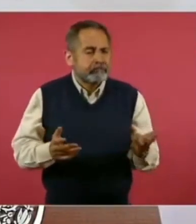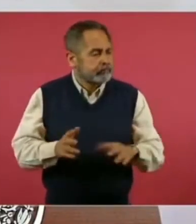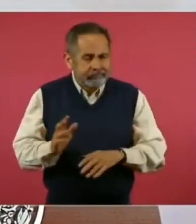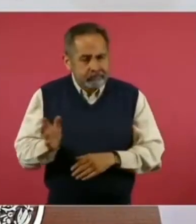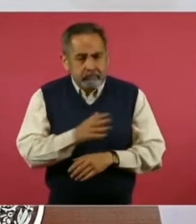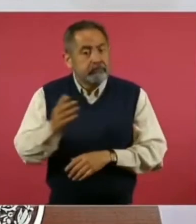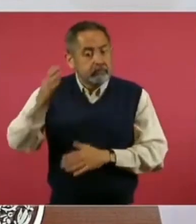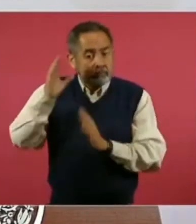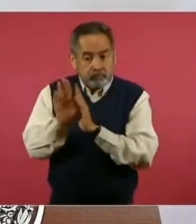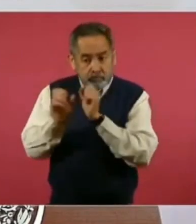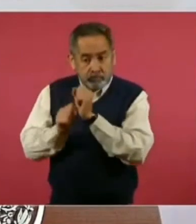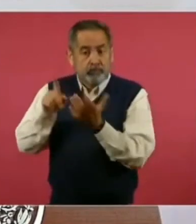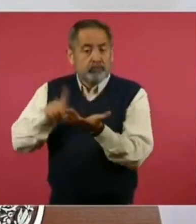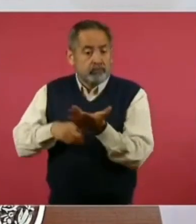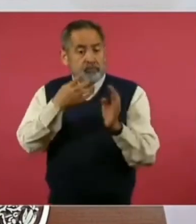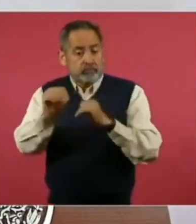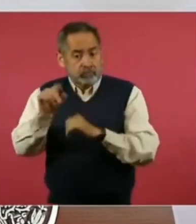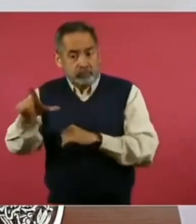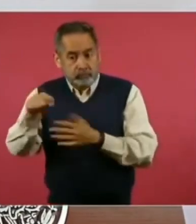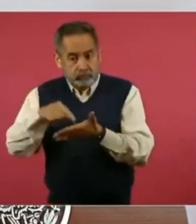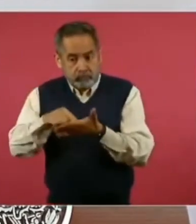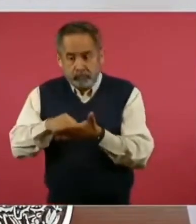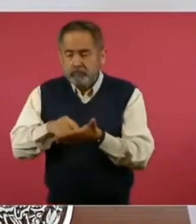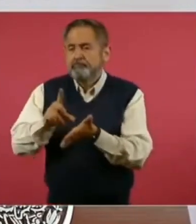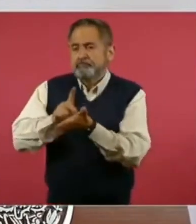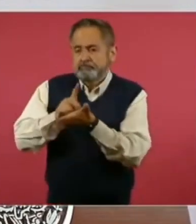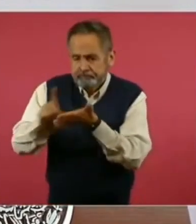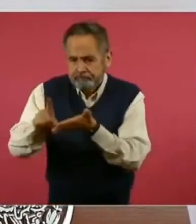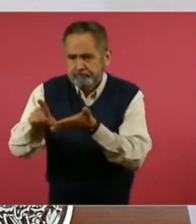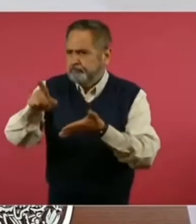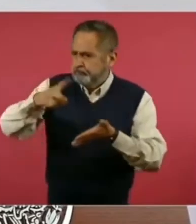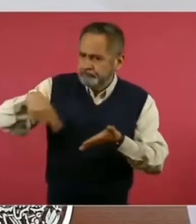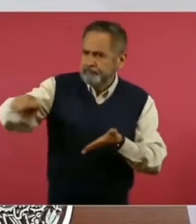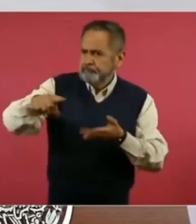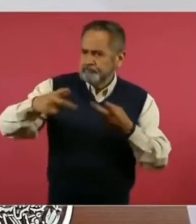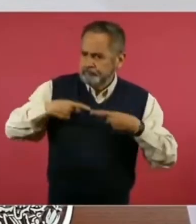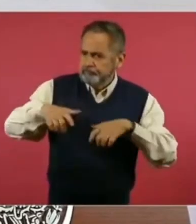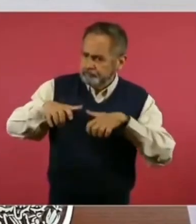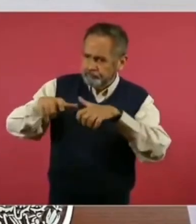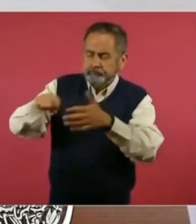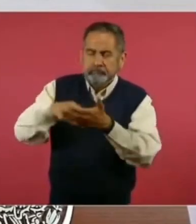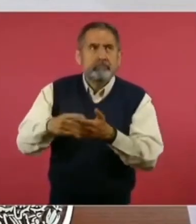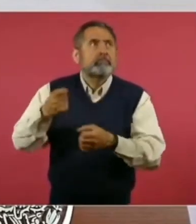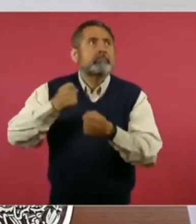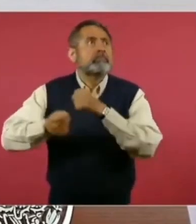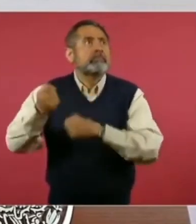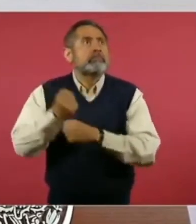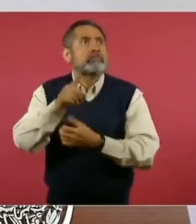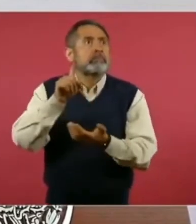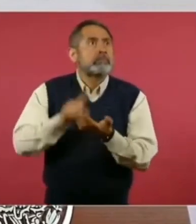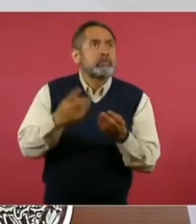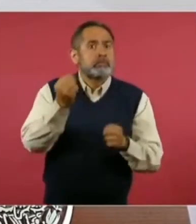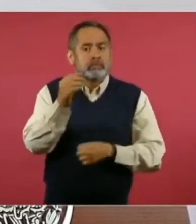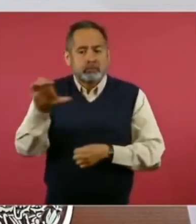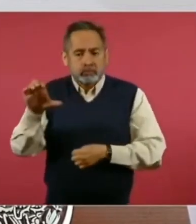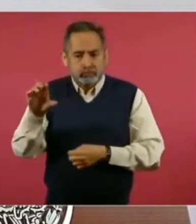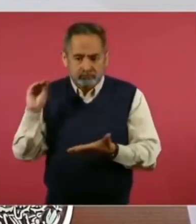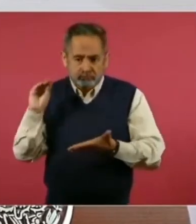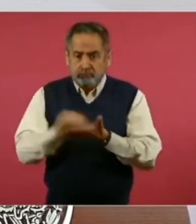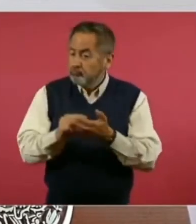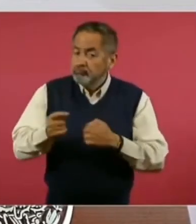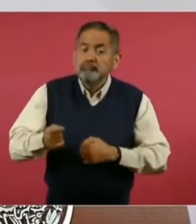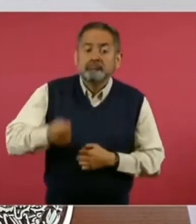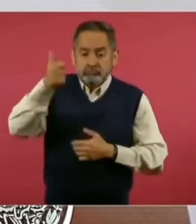establece los derechos sociales en el siglo XX, la